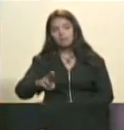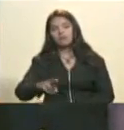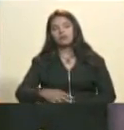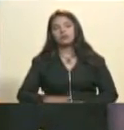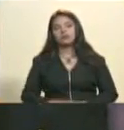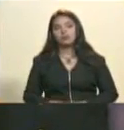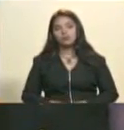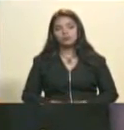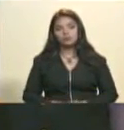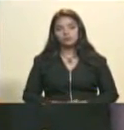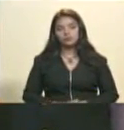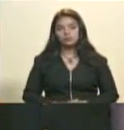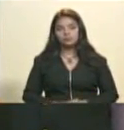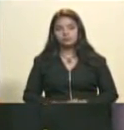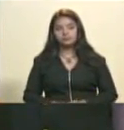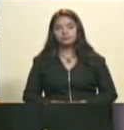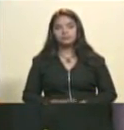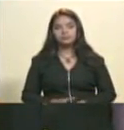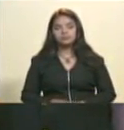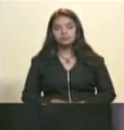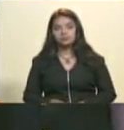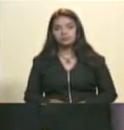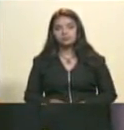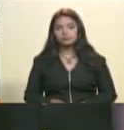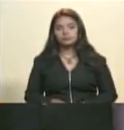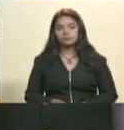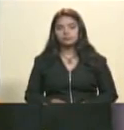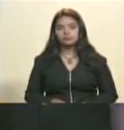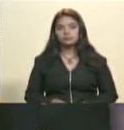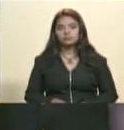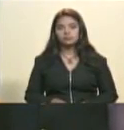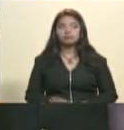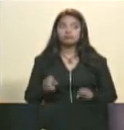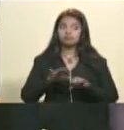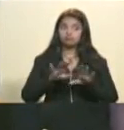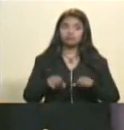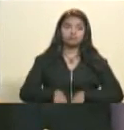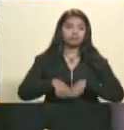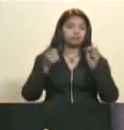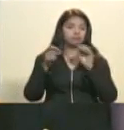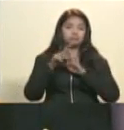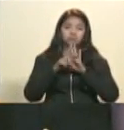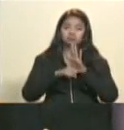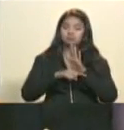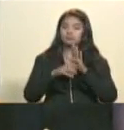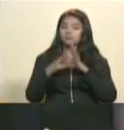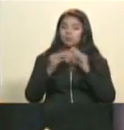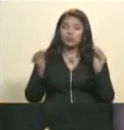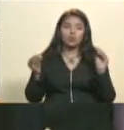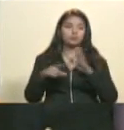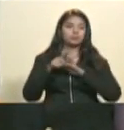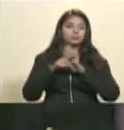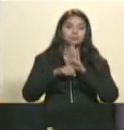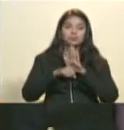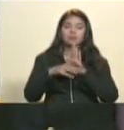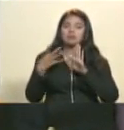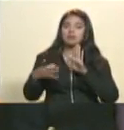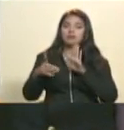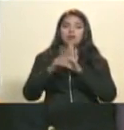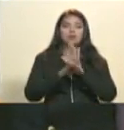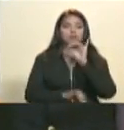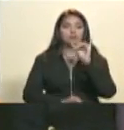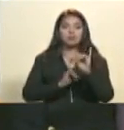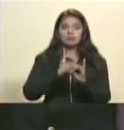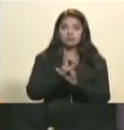República Bolivariana de Venezuela, que esto viola, por cierto, todos los principios del derecho